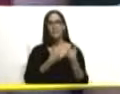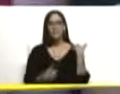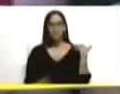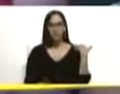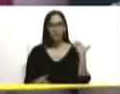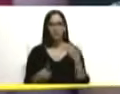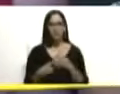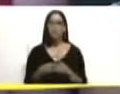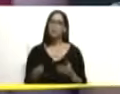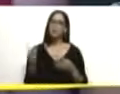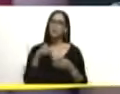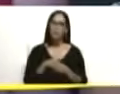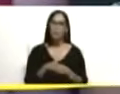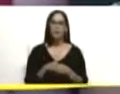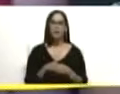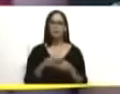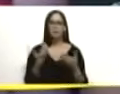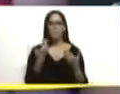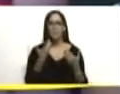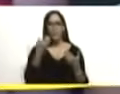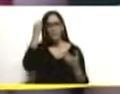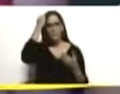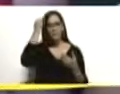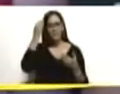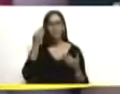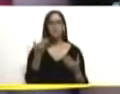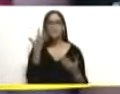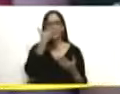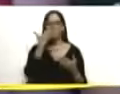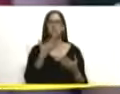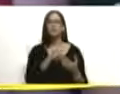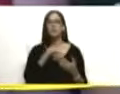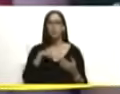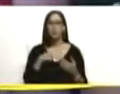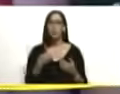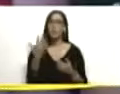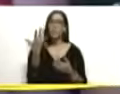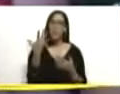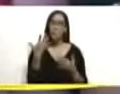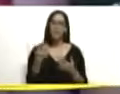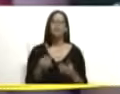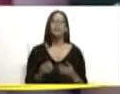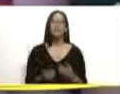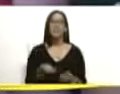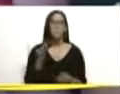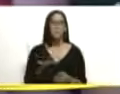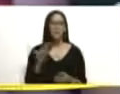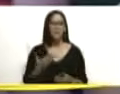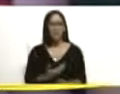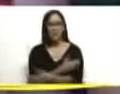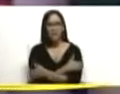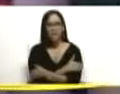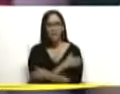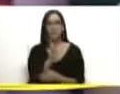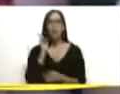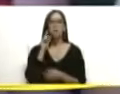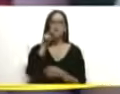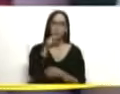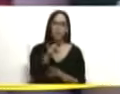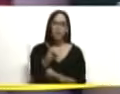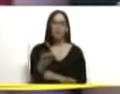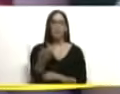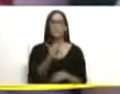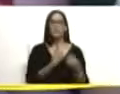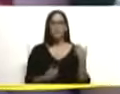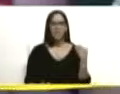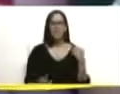además se parece a nosotros. Porque si hay una mano que ha sido la fundamental, el abrazo, ha sido usted,